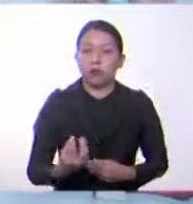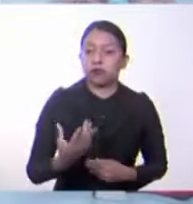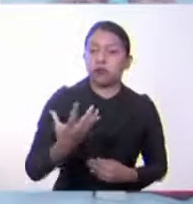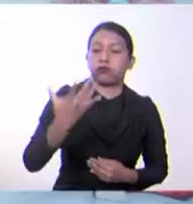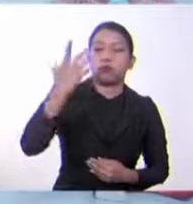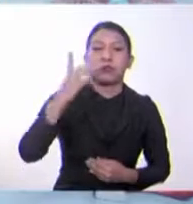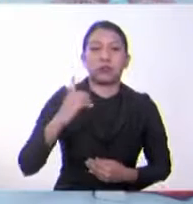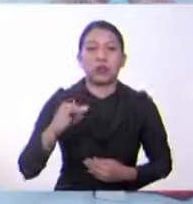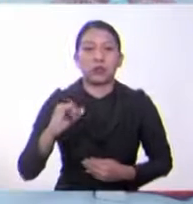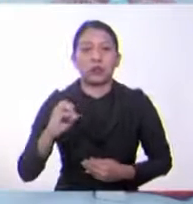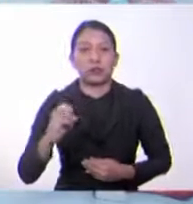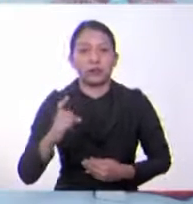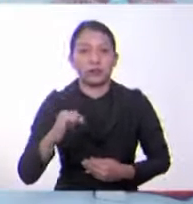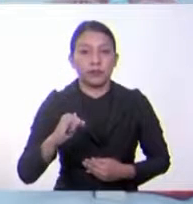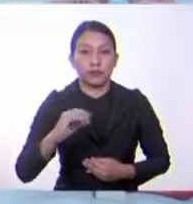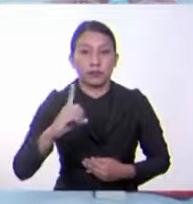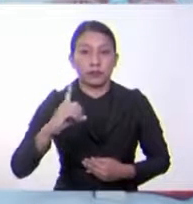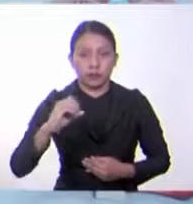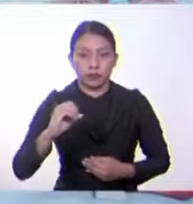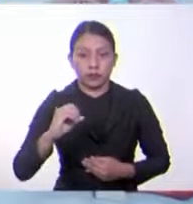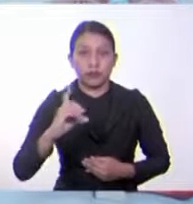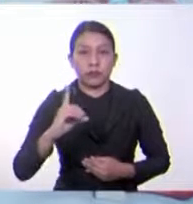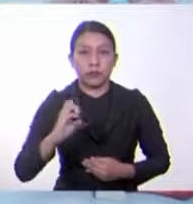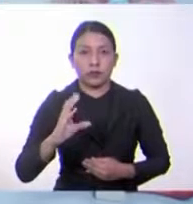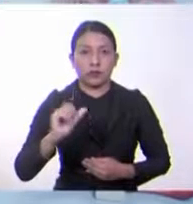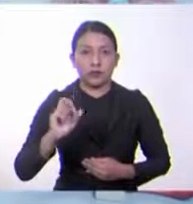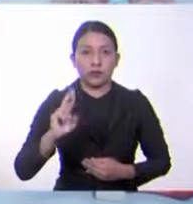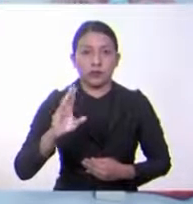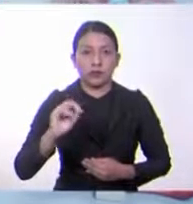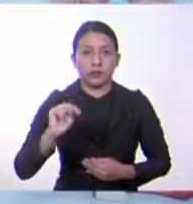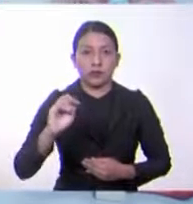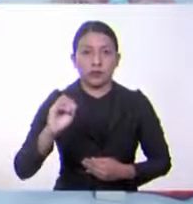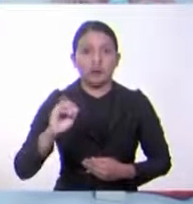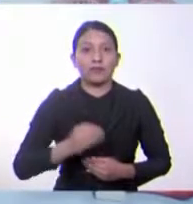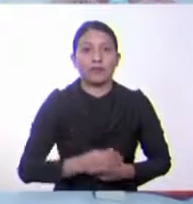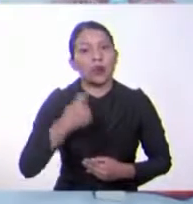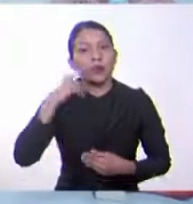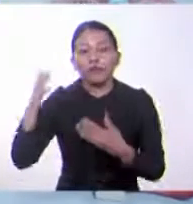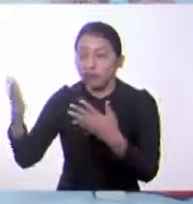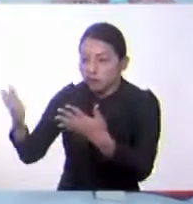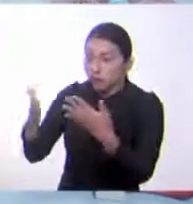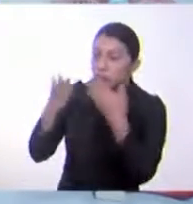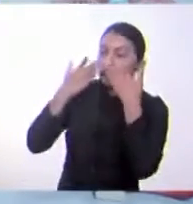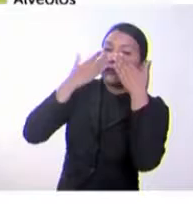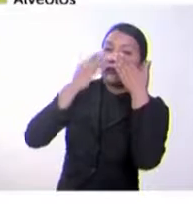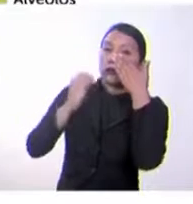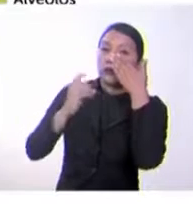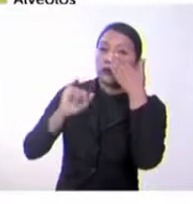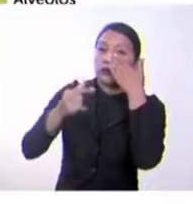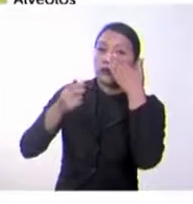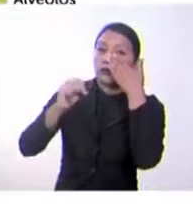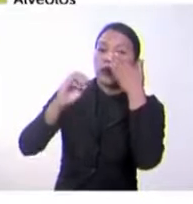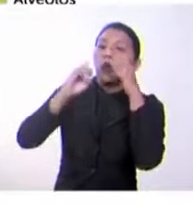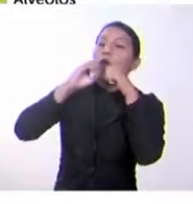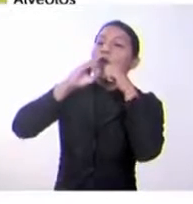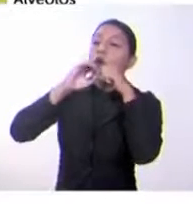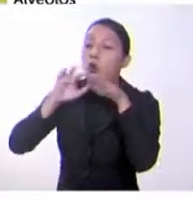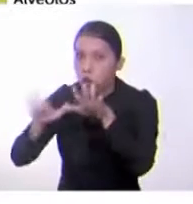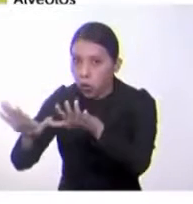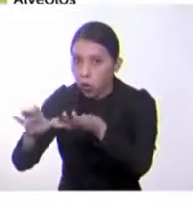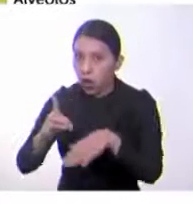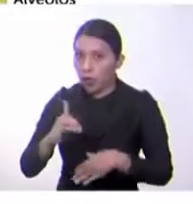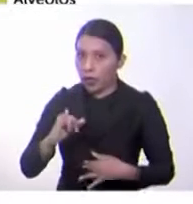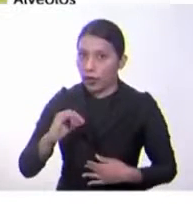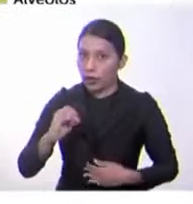o expelemos dióxido de carbono y entra el oxígeno a la sangre. Justo ahí, en